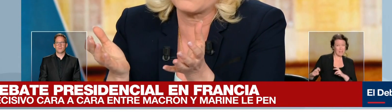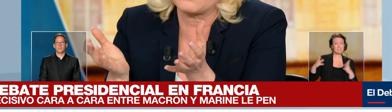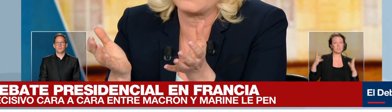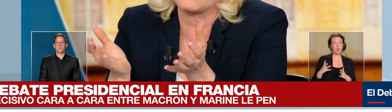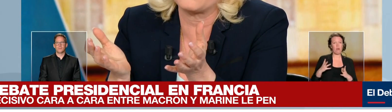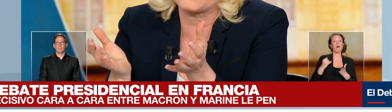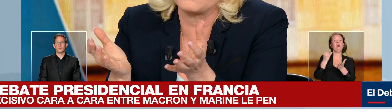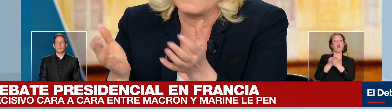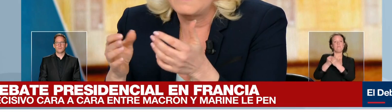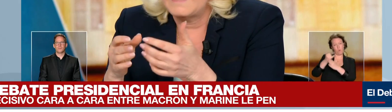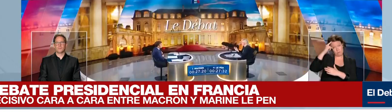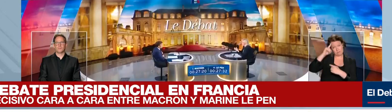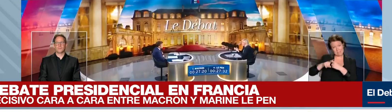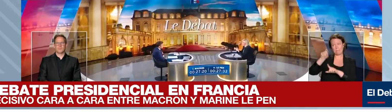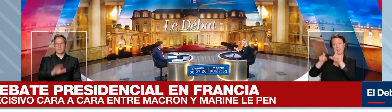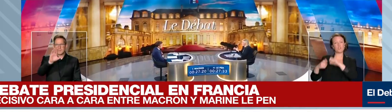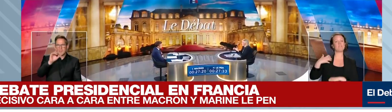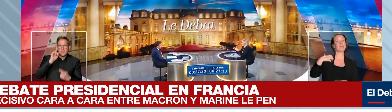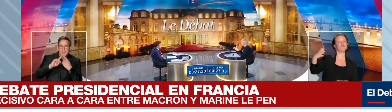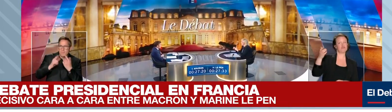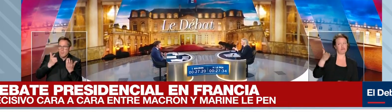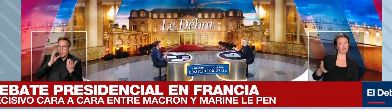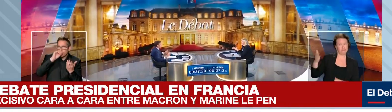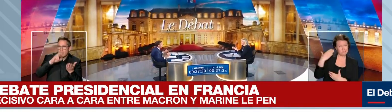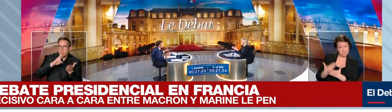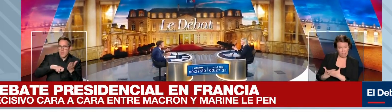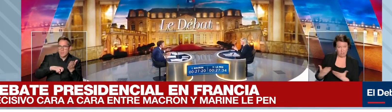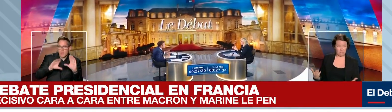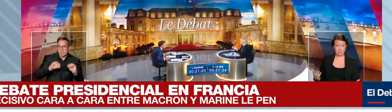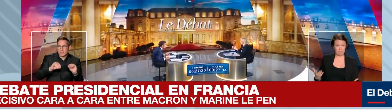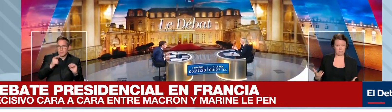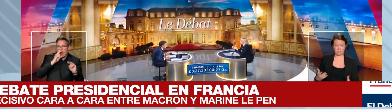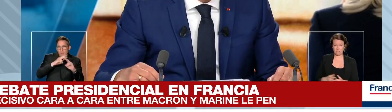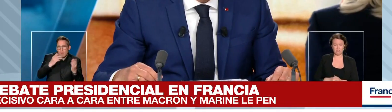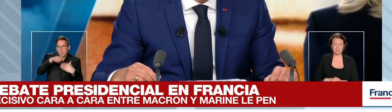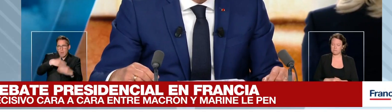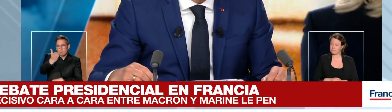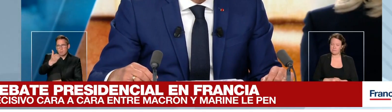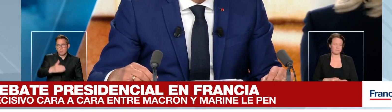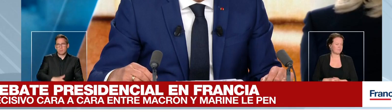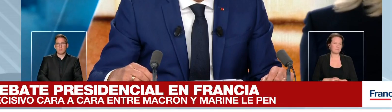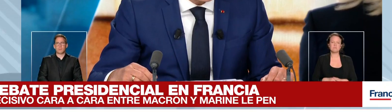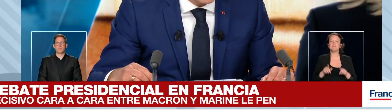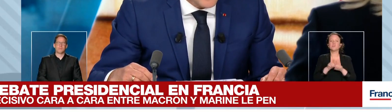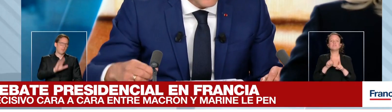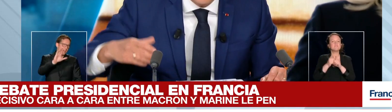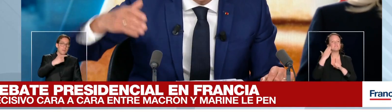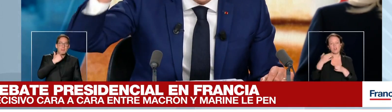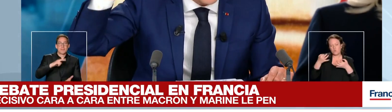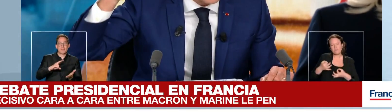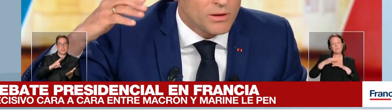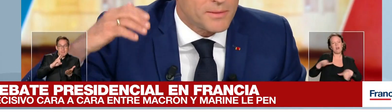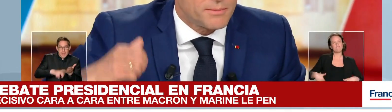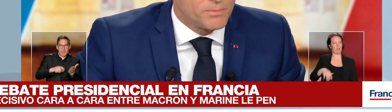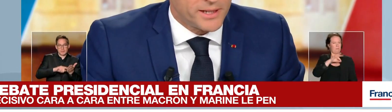más importante fue la supresión del impuesto sobre las grandes fortunas. Es el impuesto la vivienda, señora Le Pen.